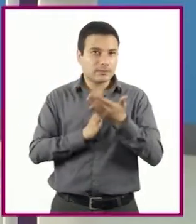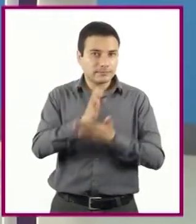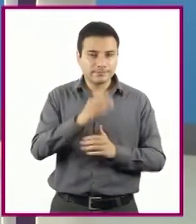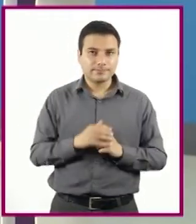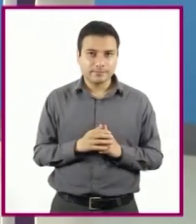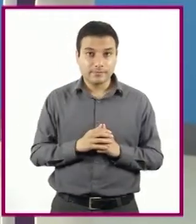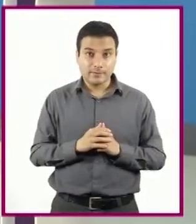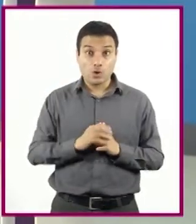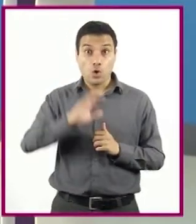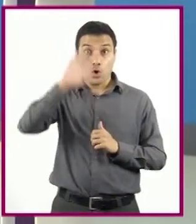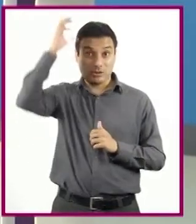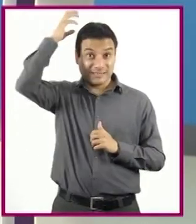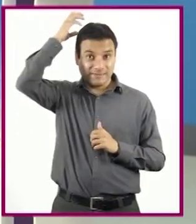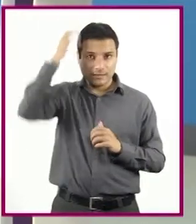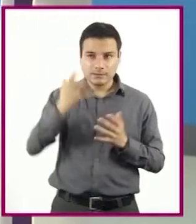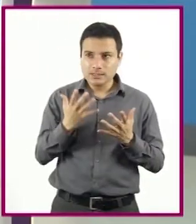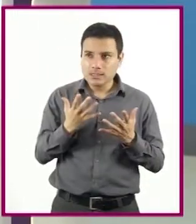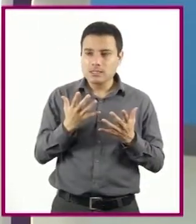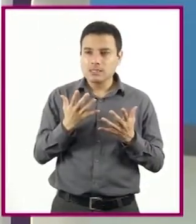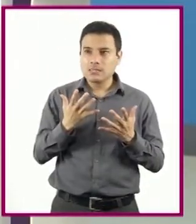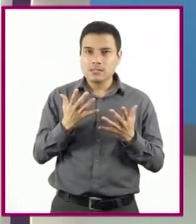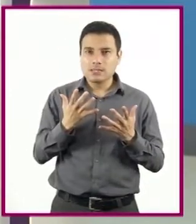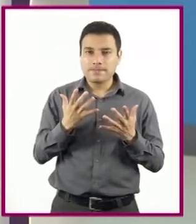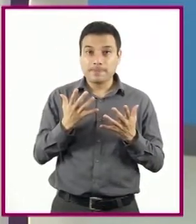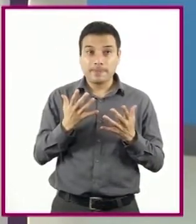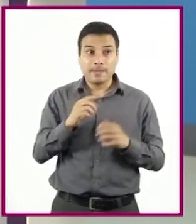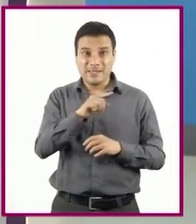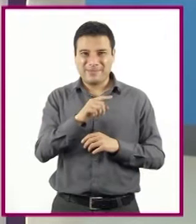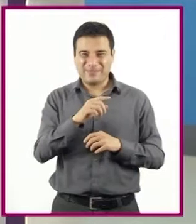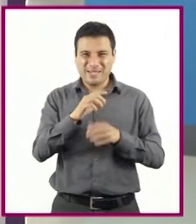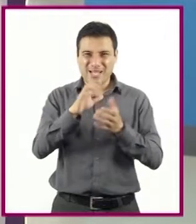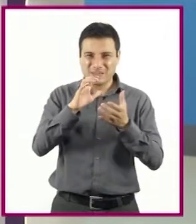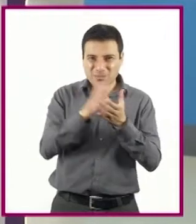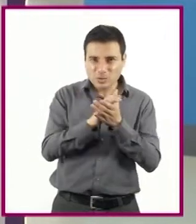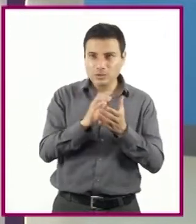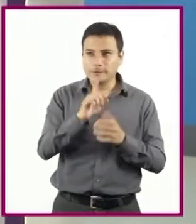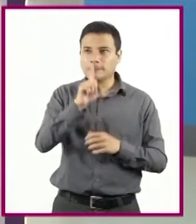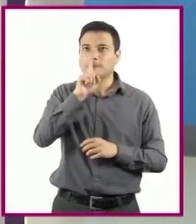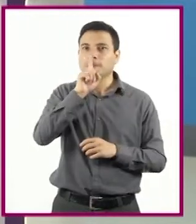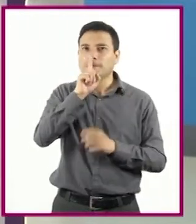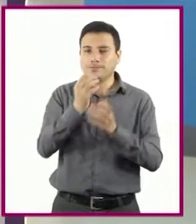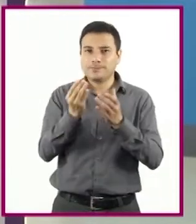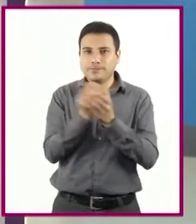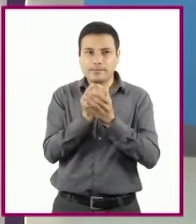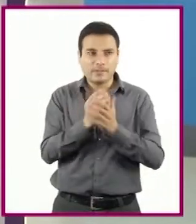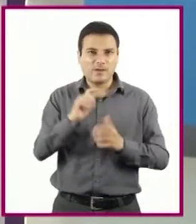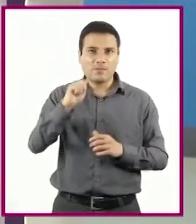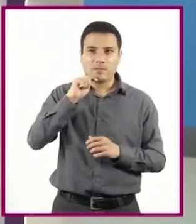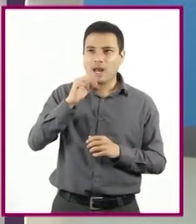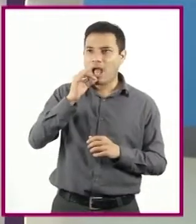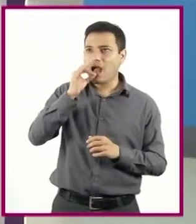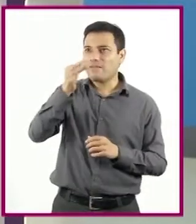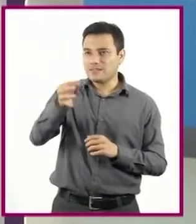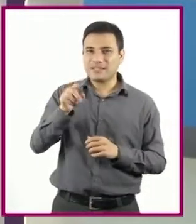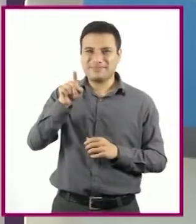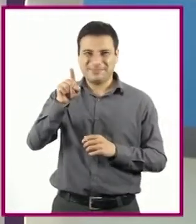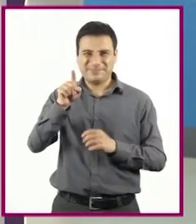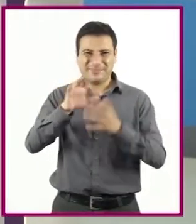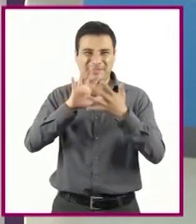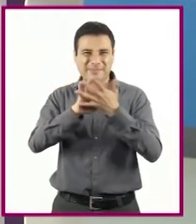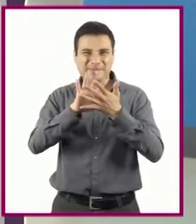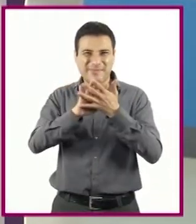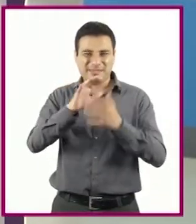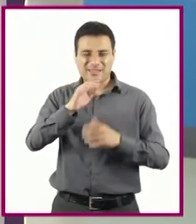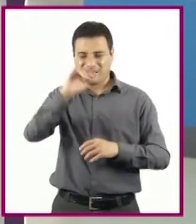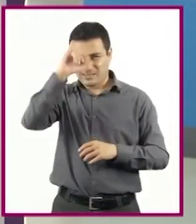su esposa Josefa y pese a la negativa de Domínguez, ella logró avisar a Ignacio Pérez, el alcalde de la prisión, para que